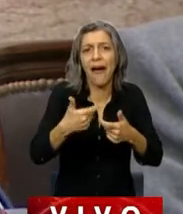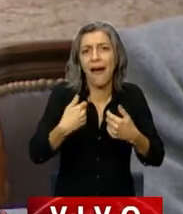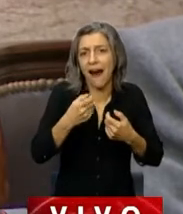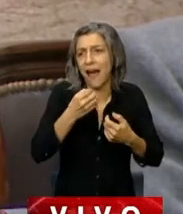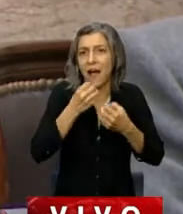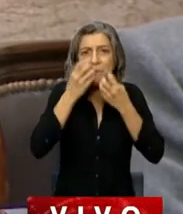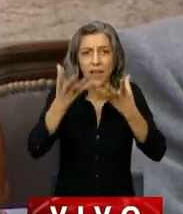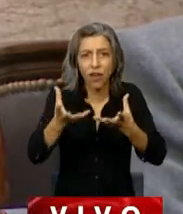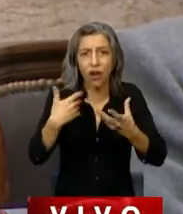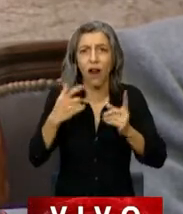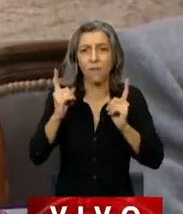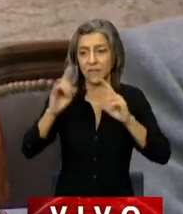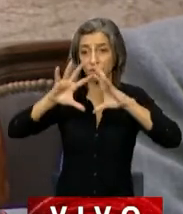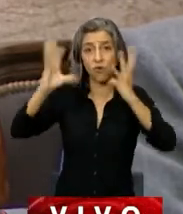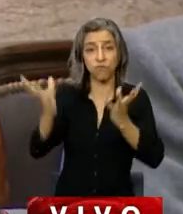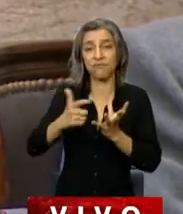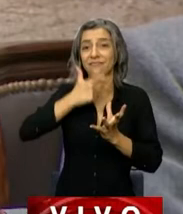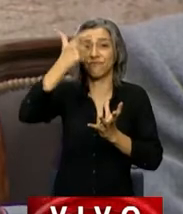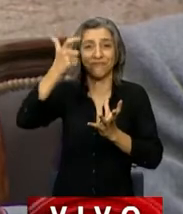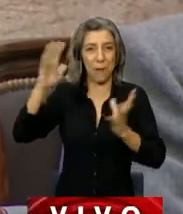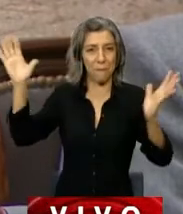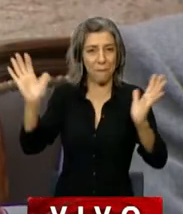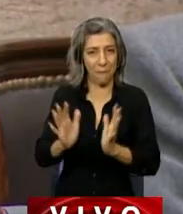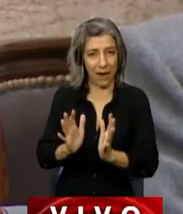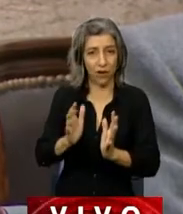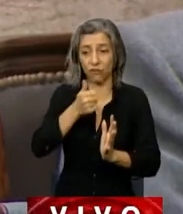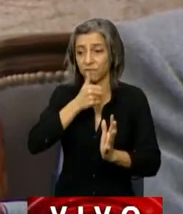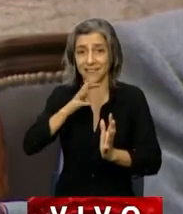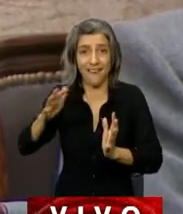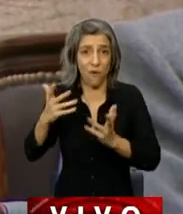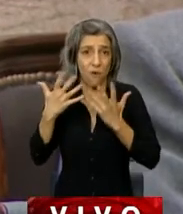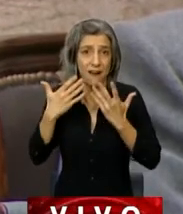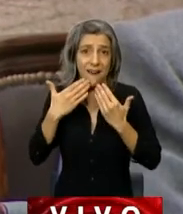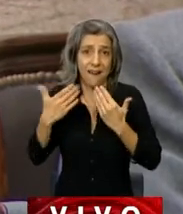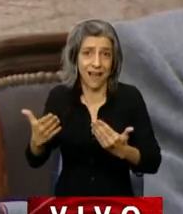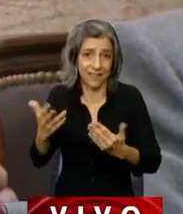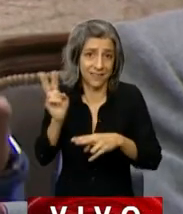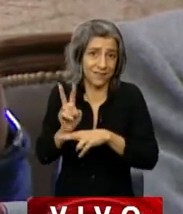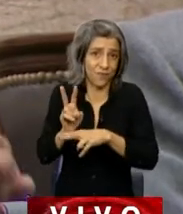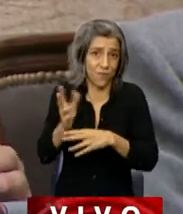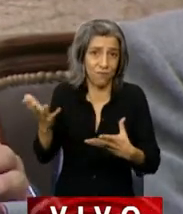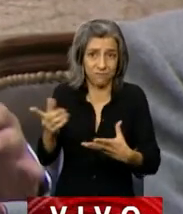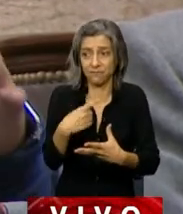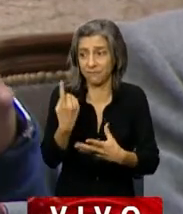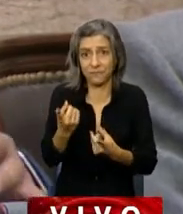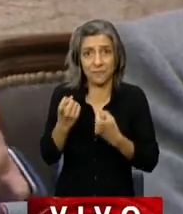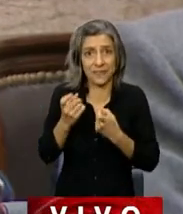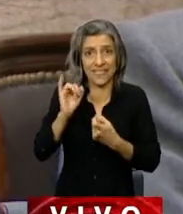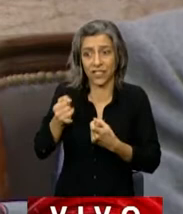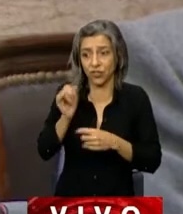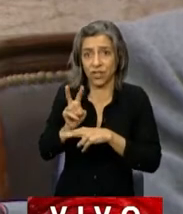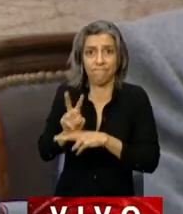del calentamiento global. Ahora, ¿cómo no vamos a estar de acuerdo en que exista un